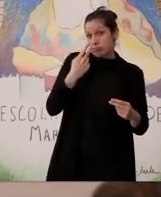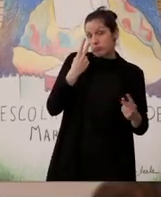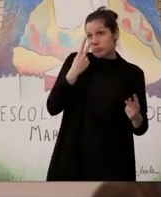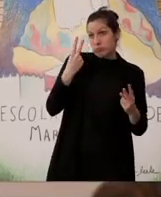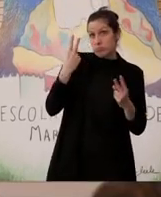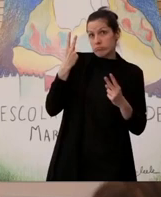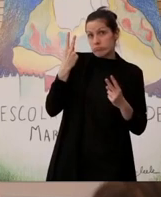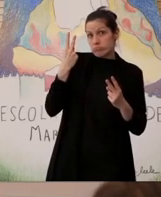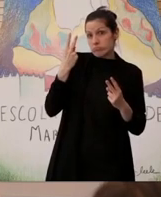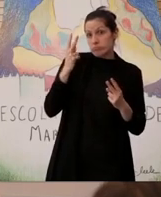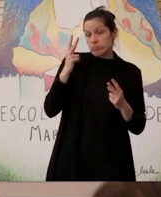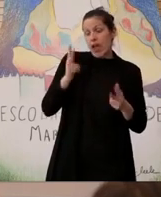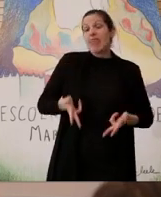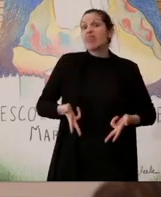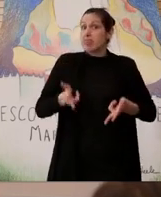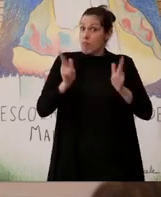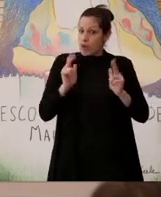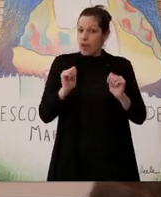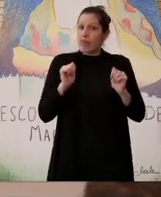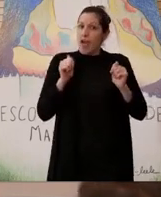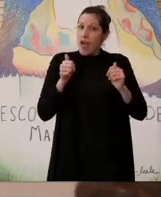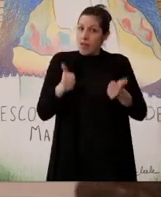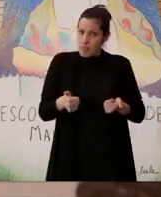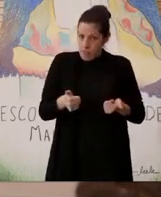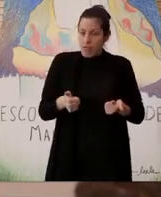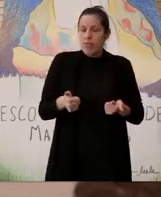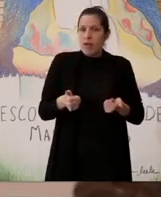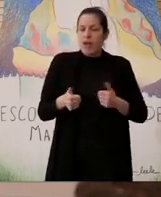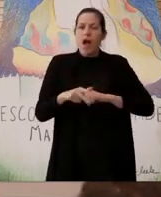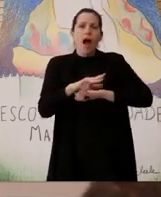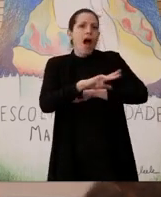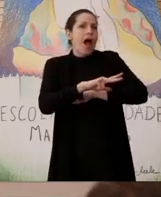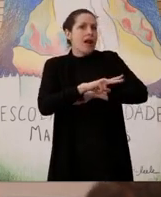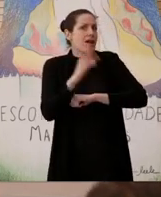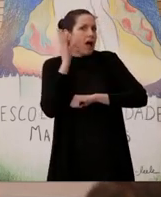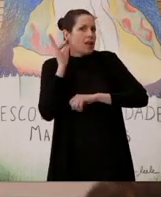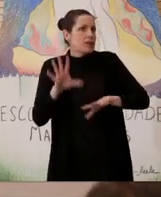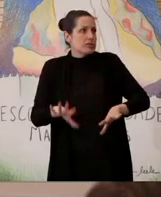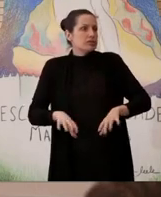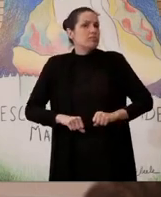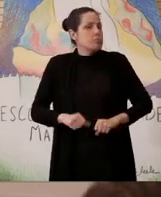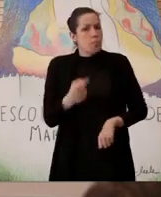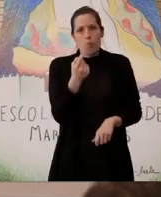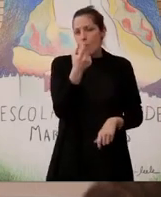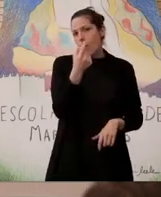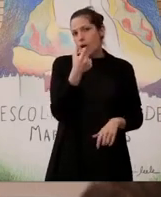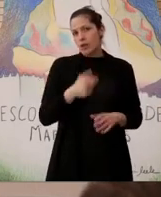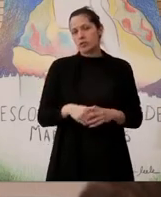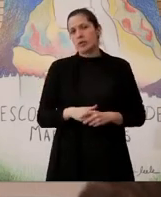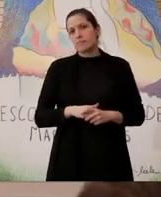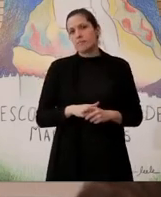de la transición democrática no contexto español no O sea un tempo suficiente para que